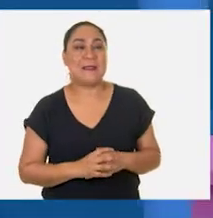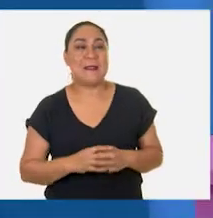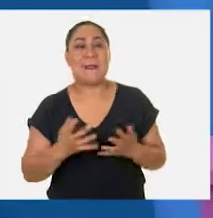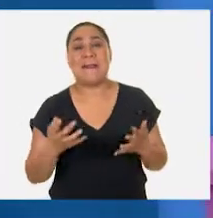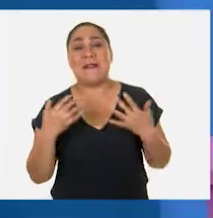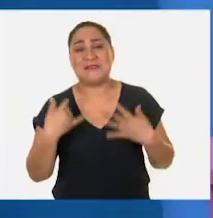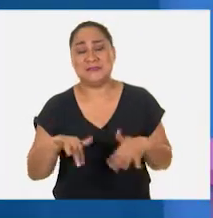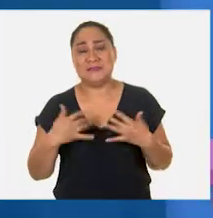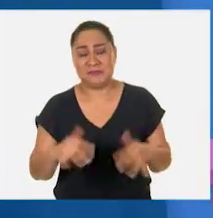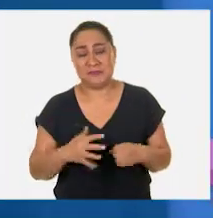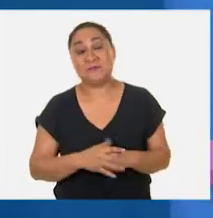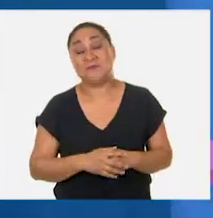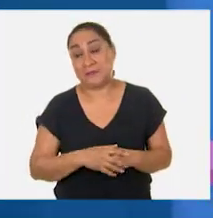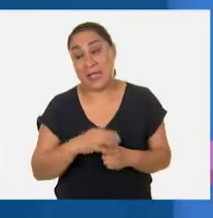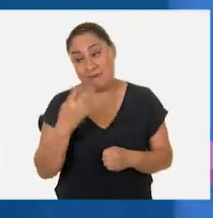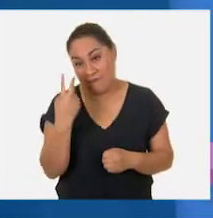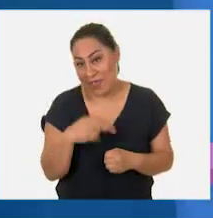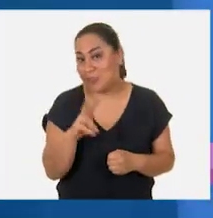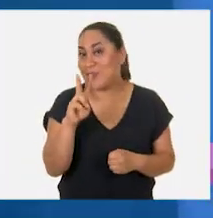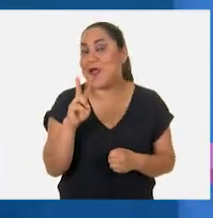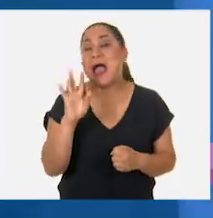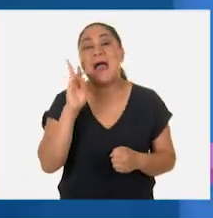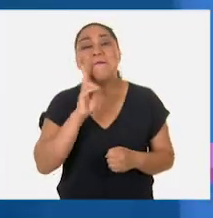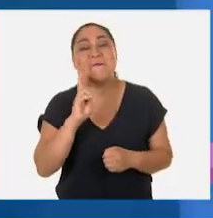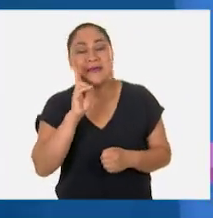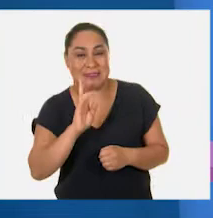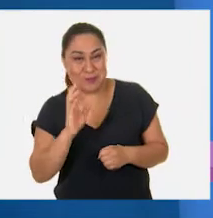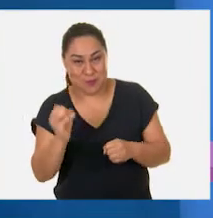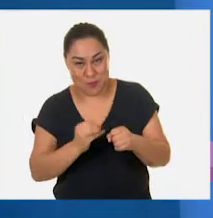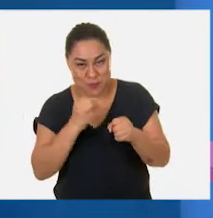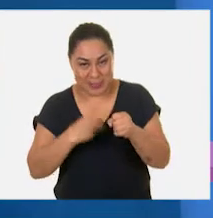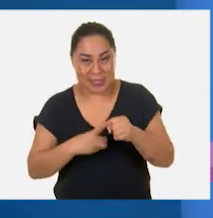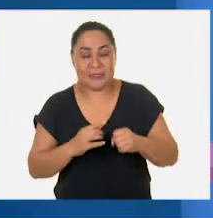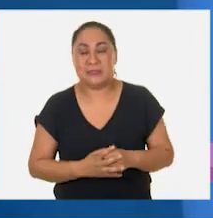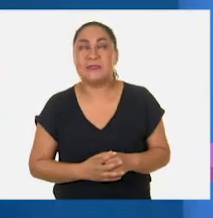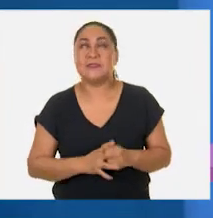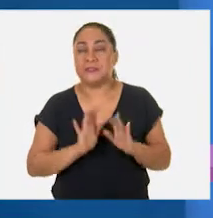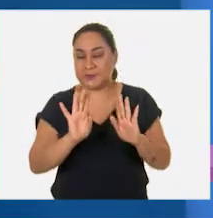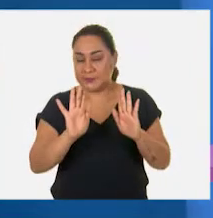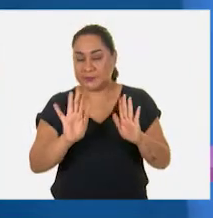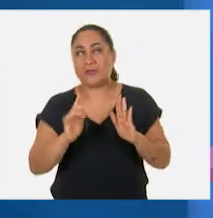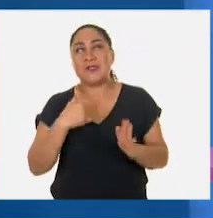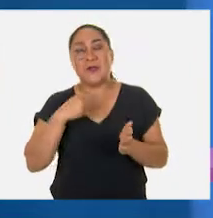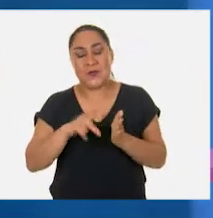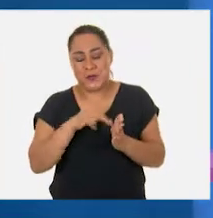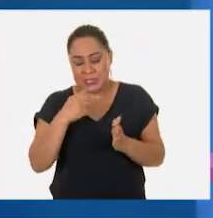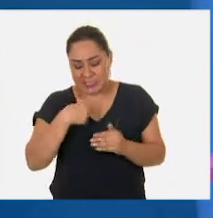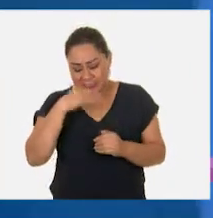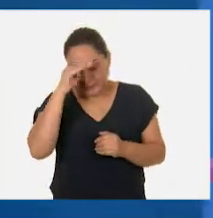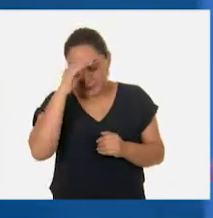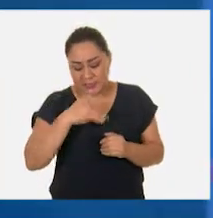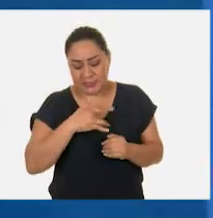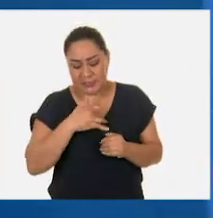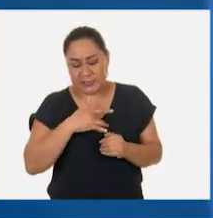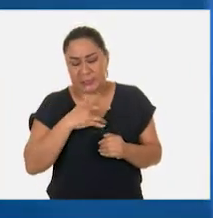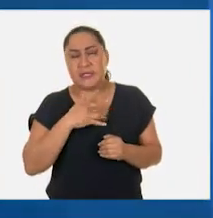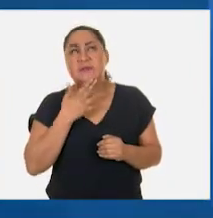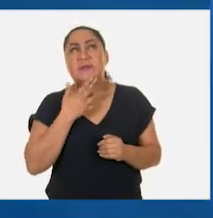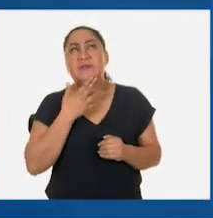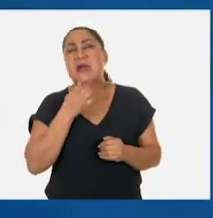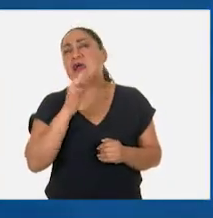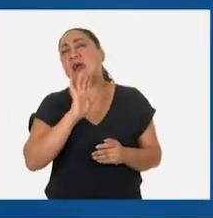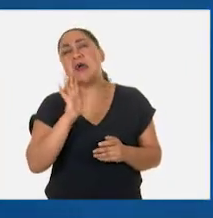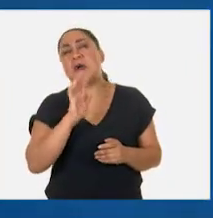no! Y ya tienes. Ay, no. Pero no, tienes no. 2 oportunidades más, ¿ok? Seguimos. Muy bien, muy bien, muy bien. Ok, bueno, voy a concentrarme entonces. Vámonos por otra